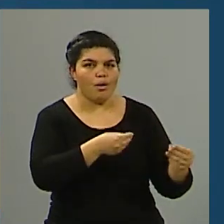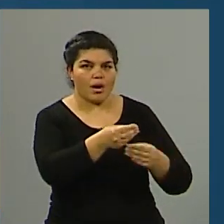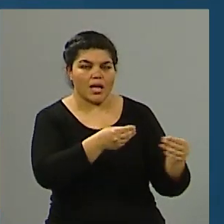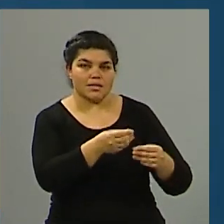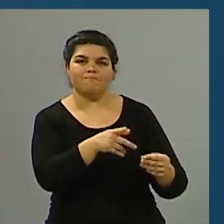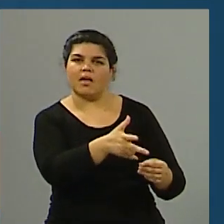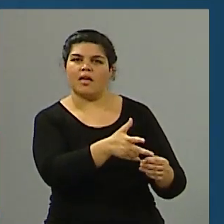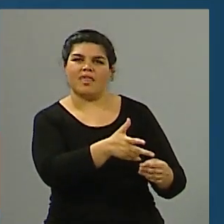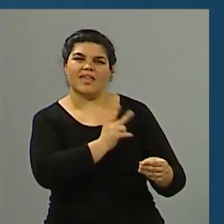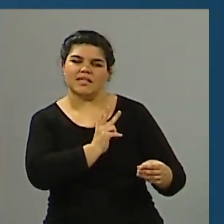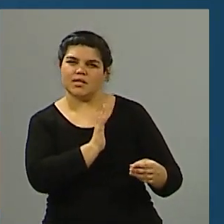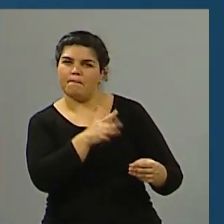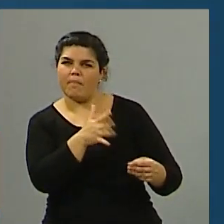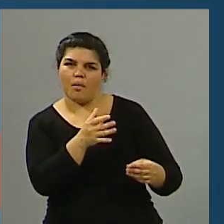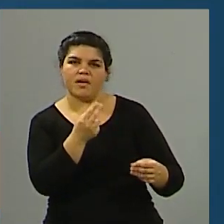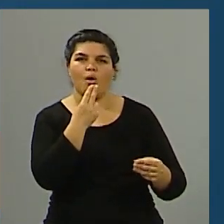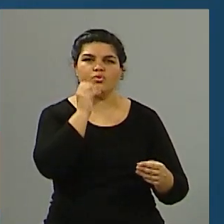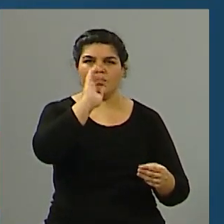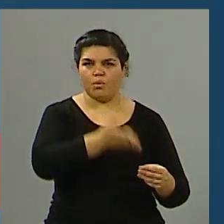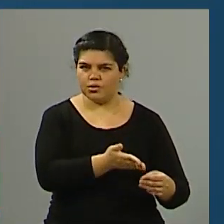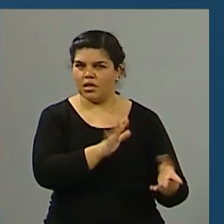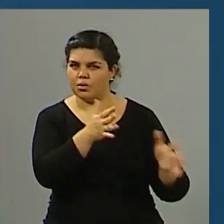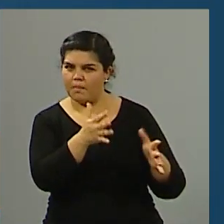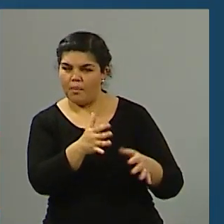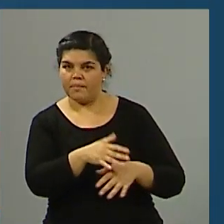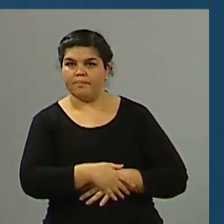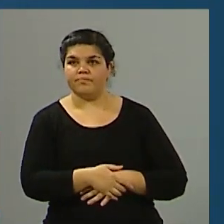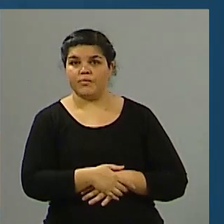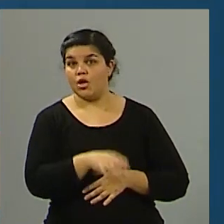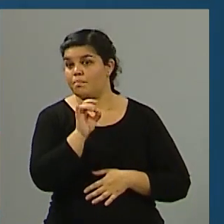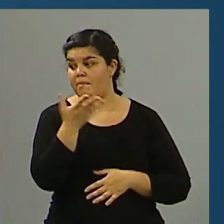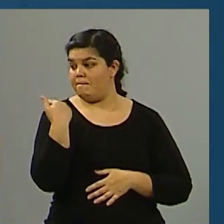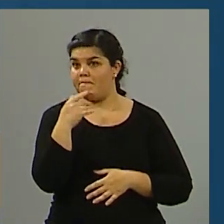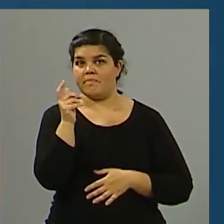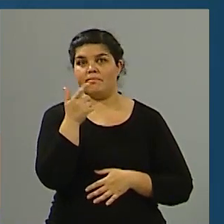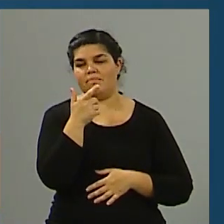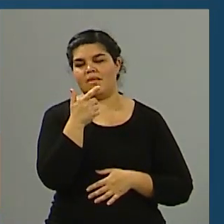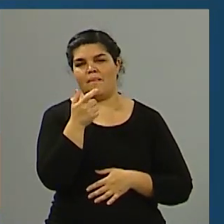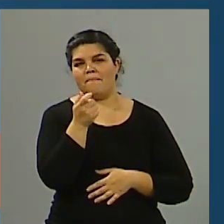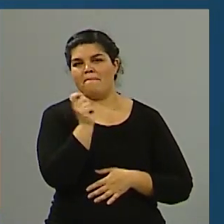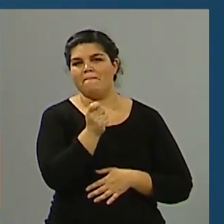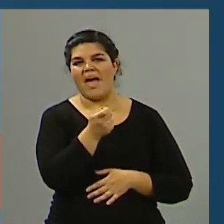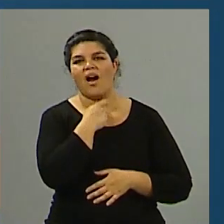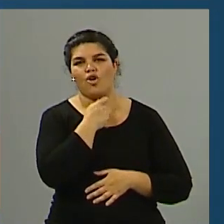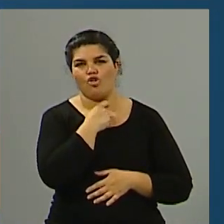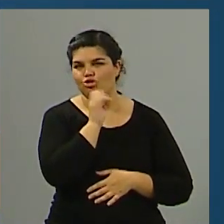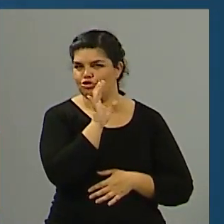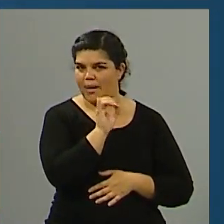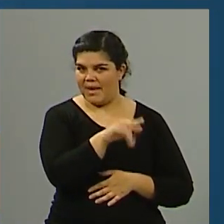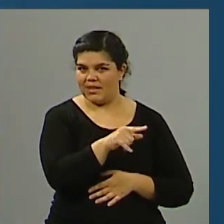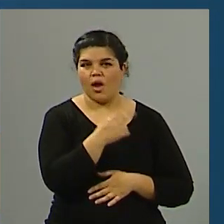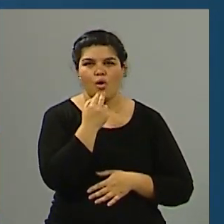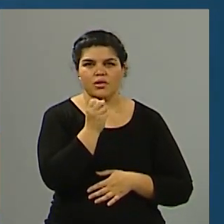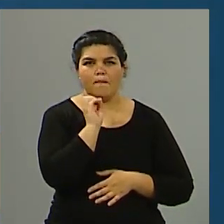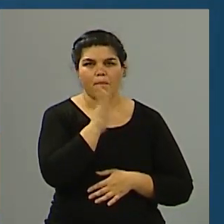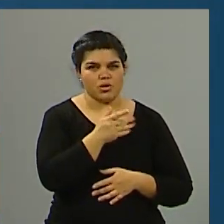poco el panorama que incluso podemos tener en el mes, solamente para agosto, tenemos septiembre, octubre, ni hablar de esperar a